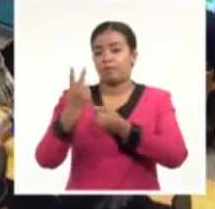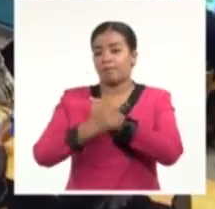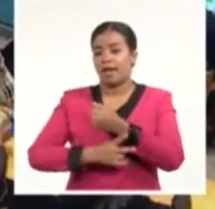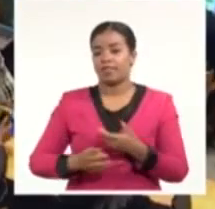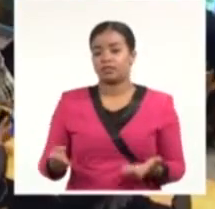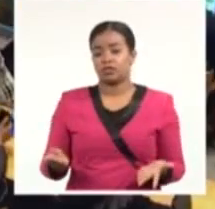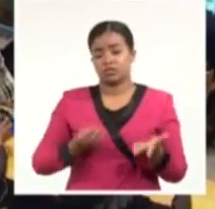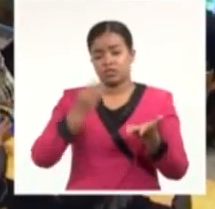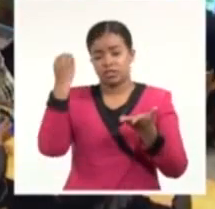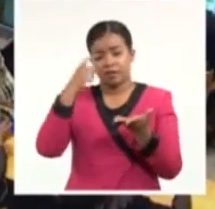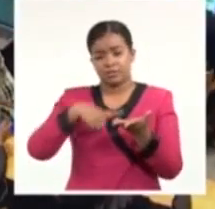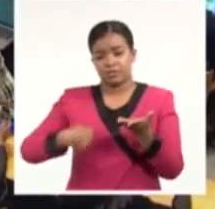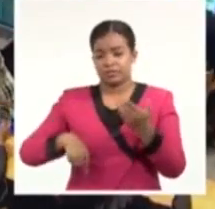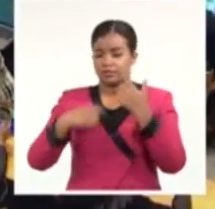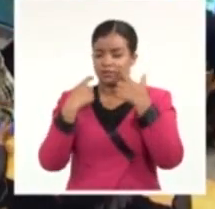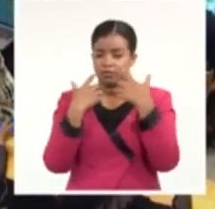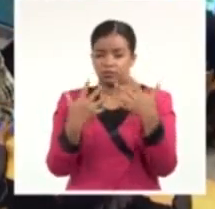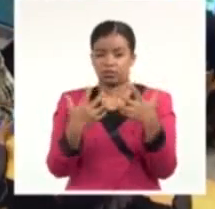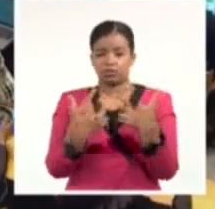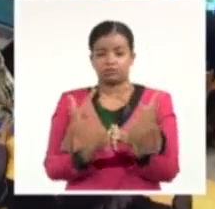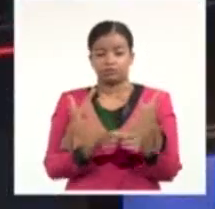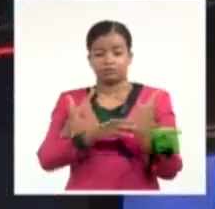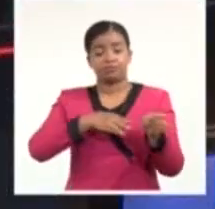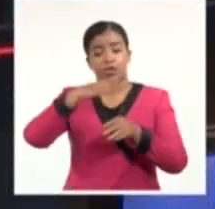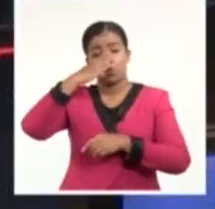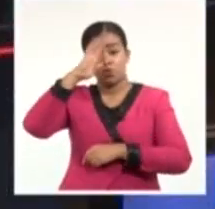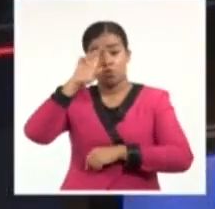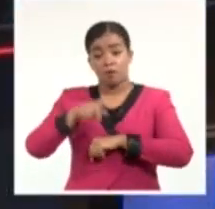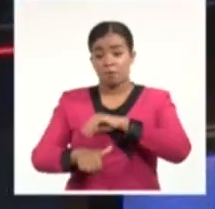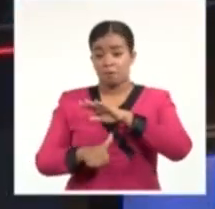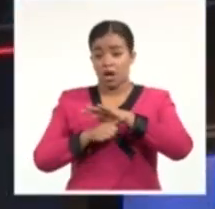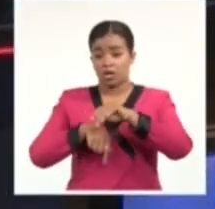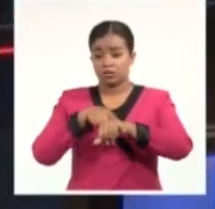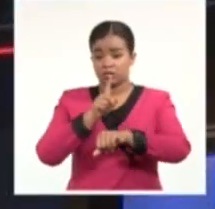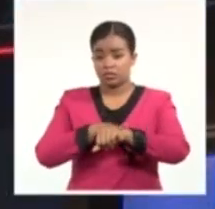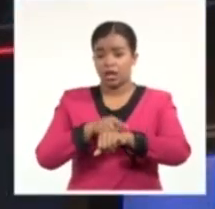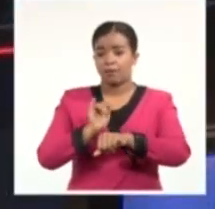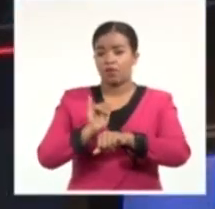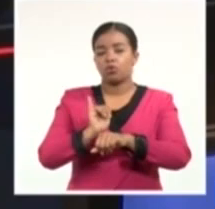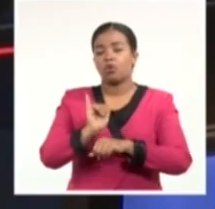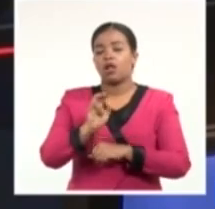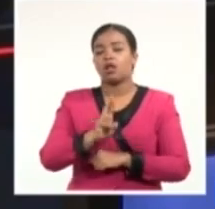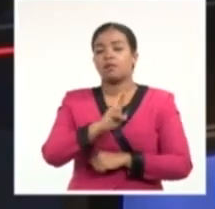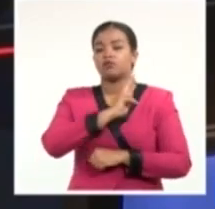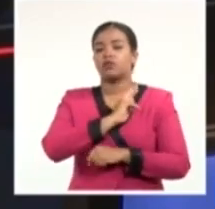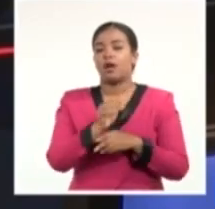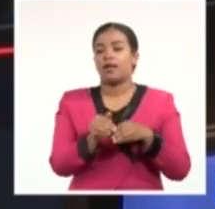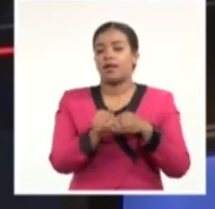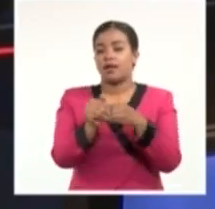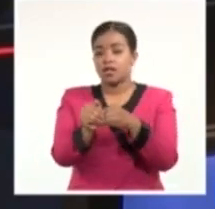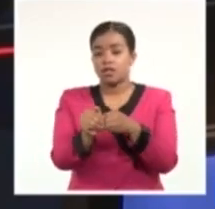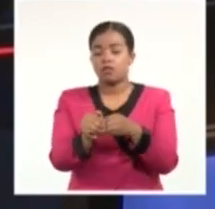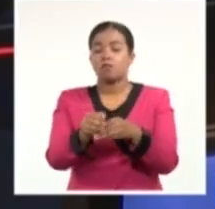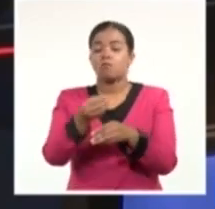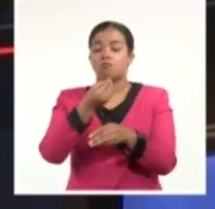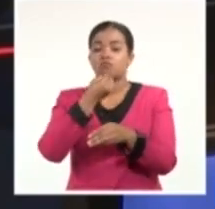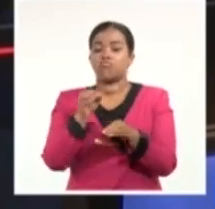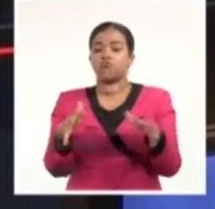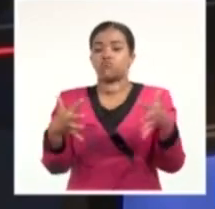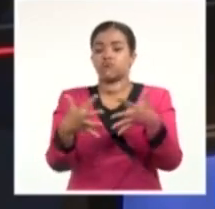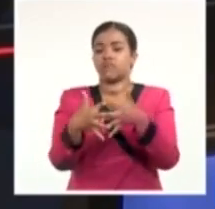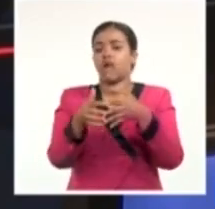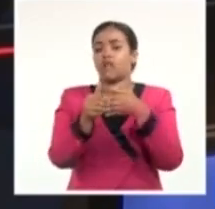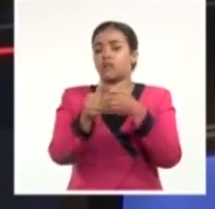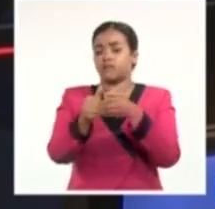juega un papel fundamental. Cuba, como presidente de pro tempore, será clave para mantener la capacidad, estrategia, unidad y liderazgo del